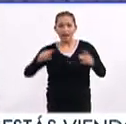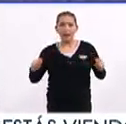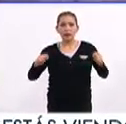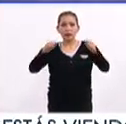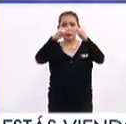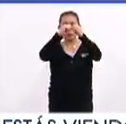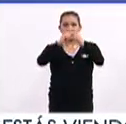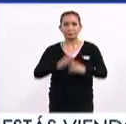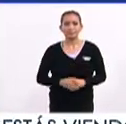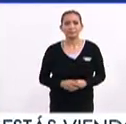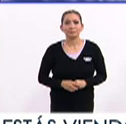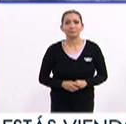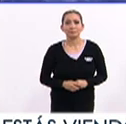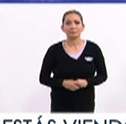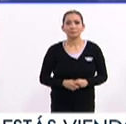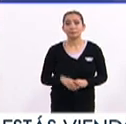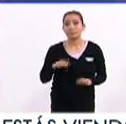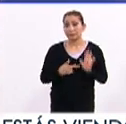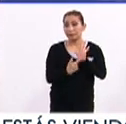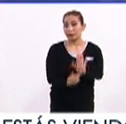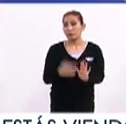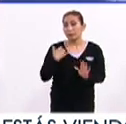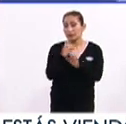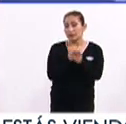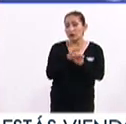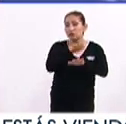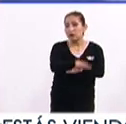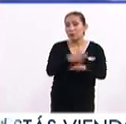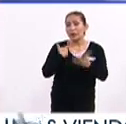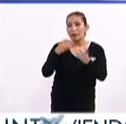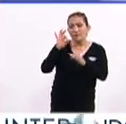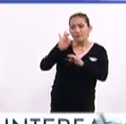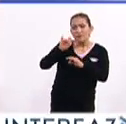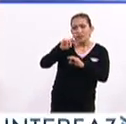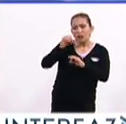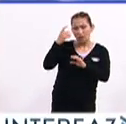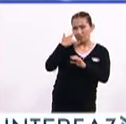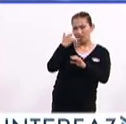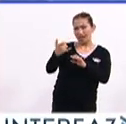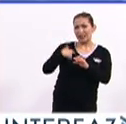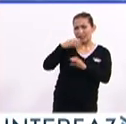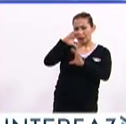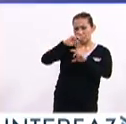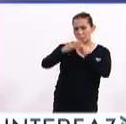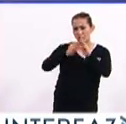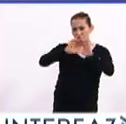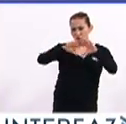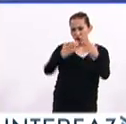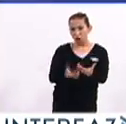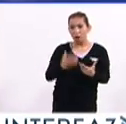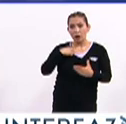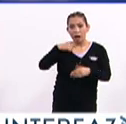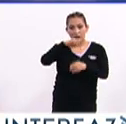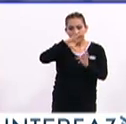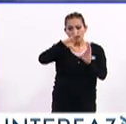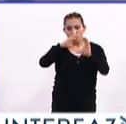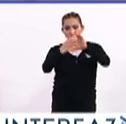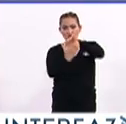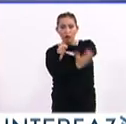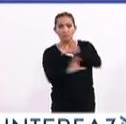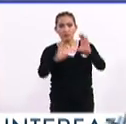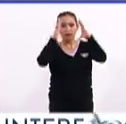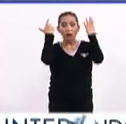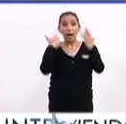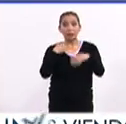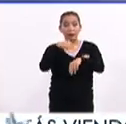Teotihuacán. Y te presentamos una nota sobre un fenómeno físico que está ocurriendo en nuestro planeta, aceleramiento de la rotación de la Tierra,